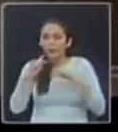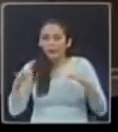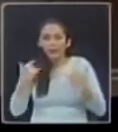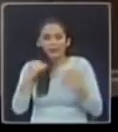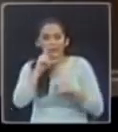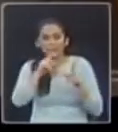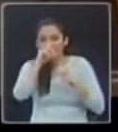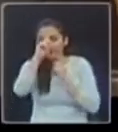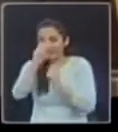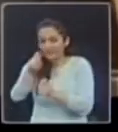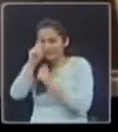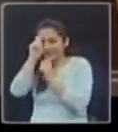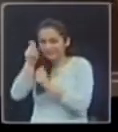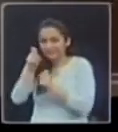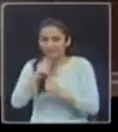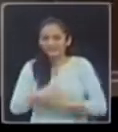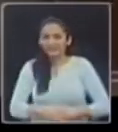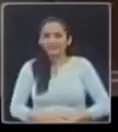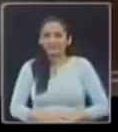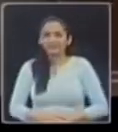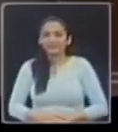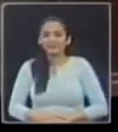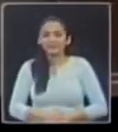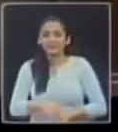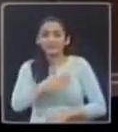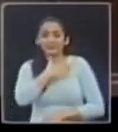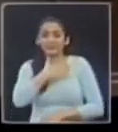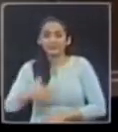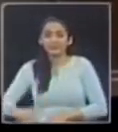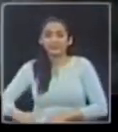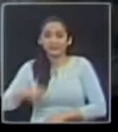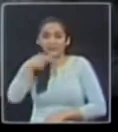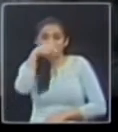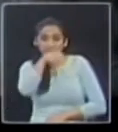que estamos haciendo en este momento. La presidenta ejecutiva del Banco